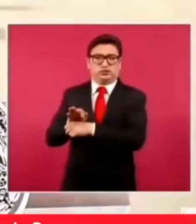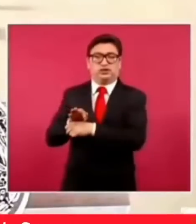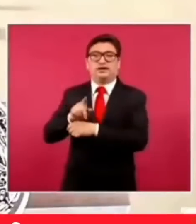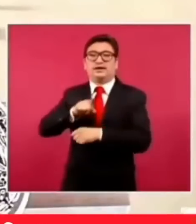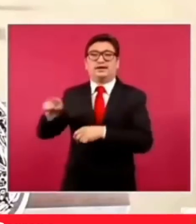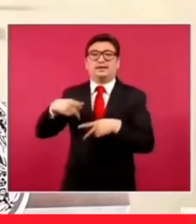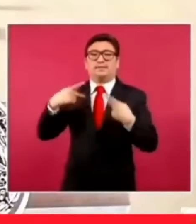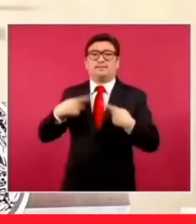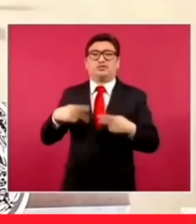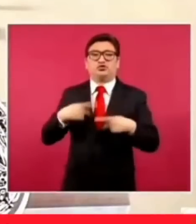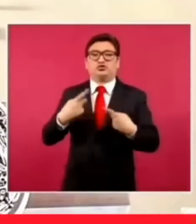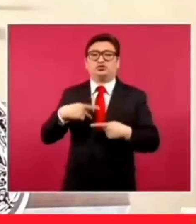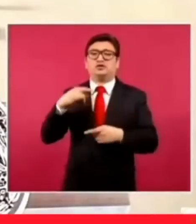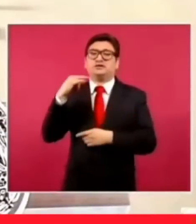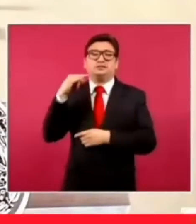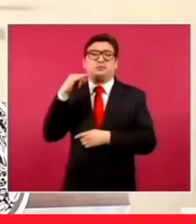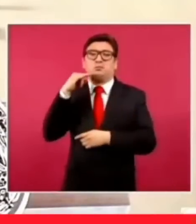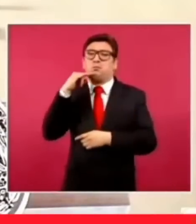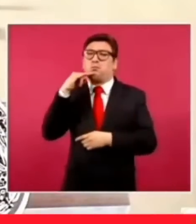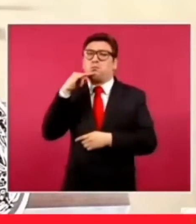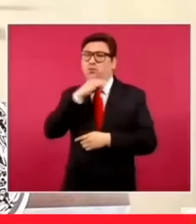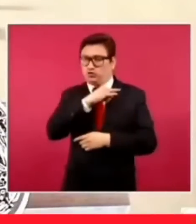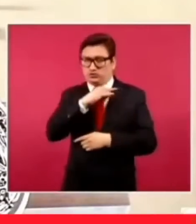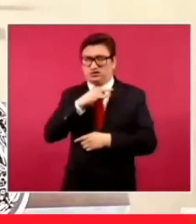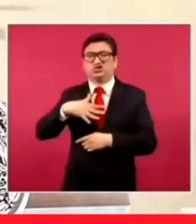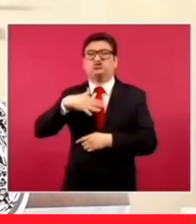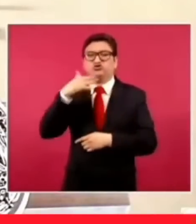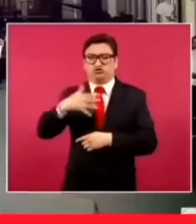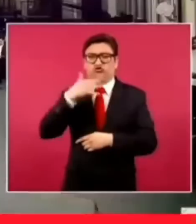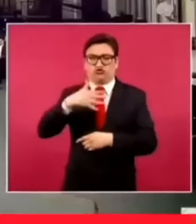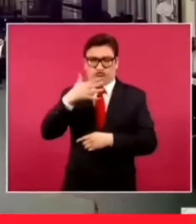son muy hipócritas y muy corruptos.